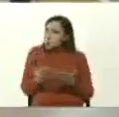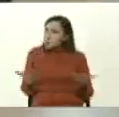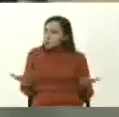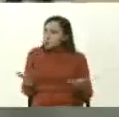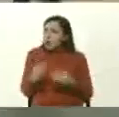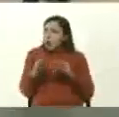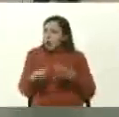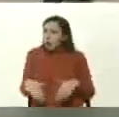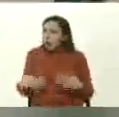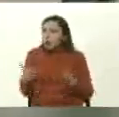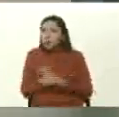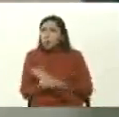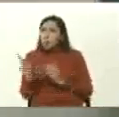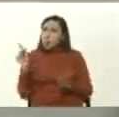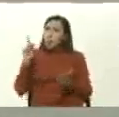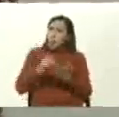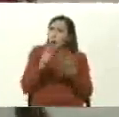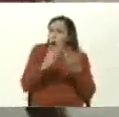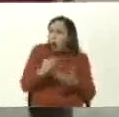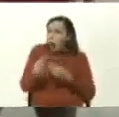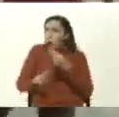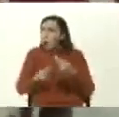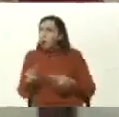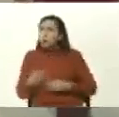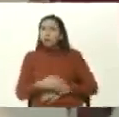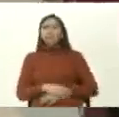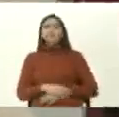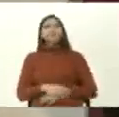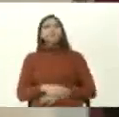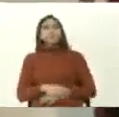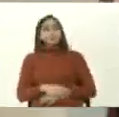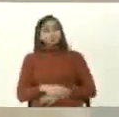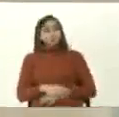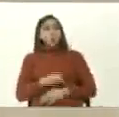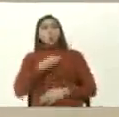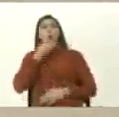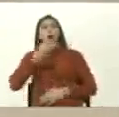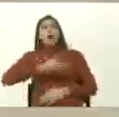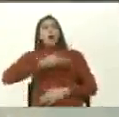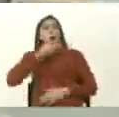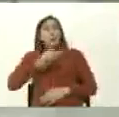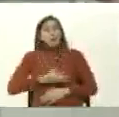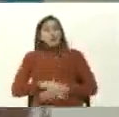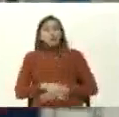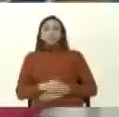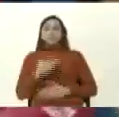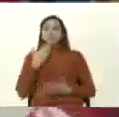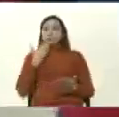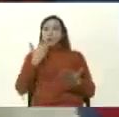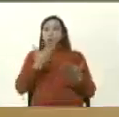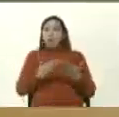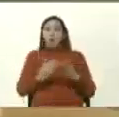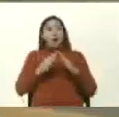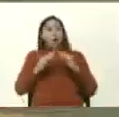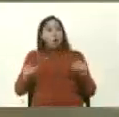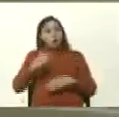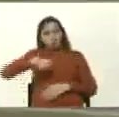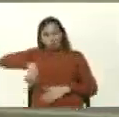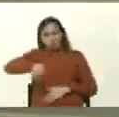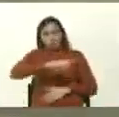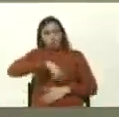ha sido el regreso de nuestros niños? Adelante, Raúl. Bueno, sí, muy buenas tardes. Gracias a todos